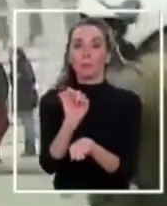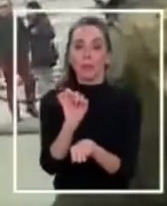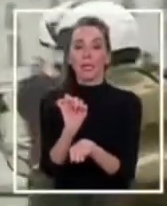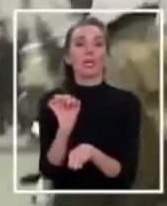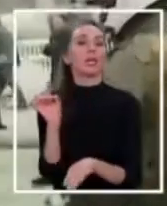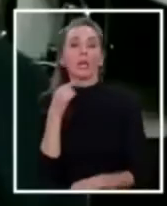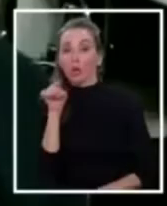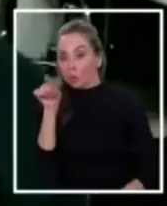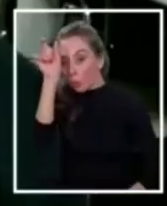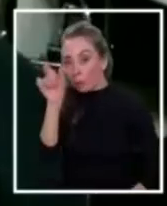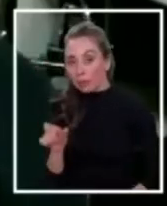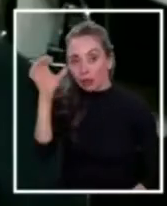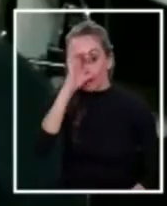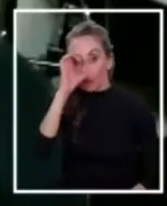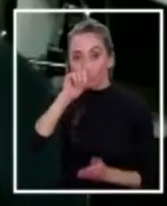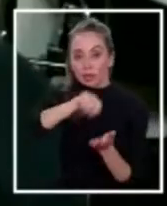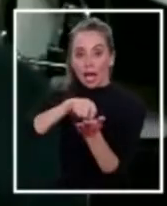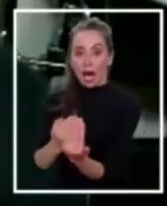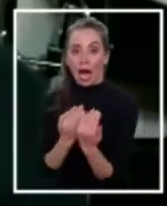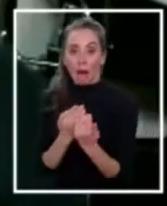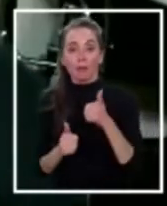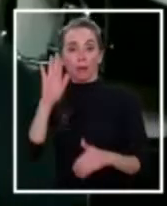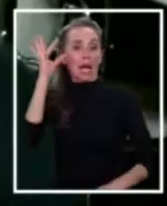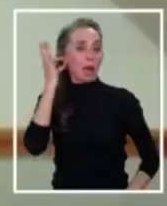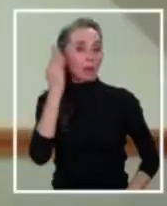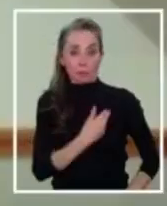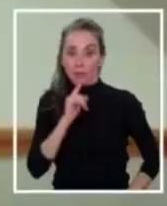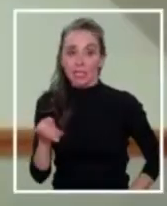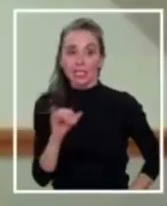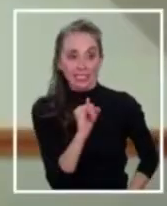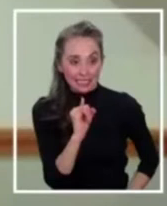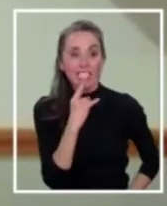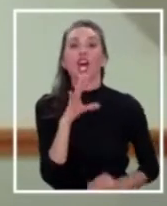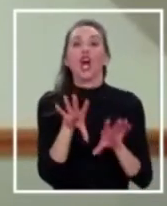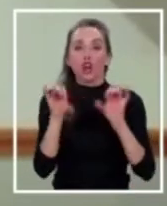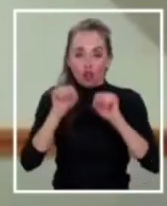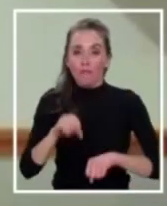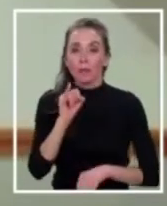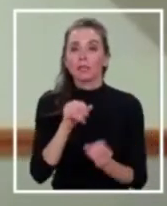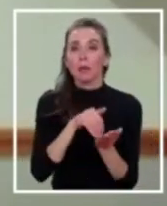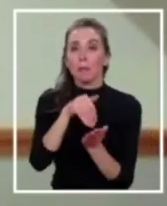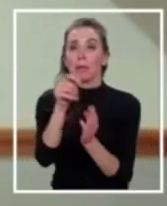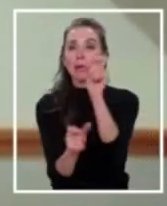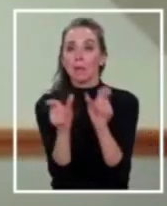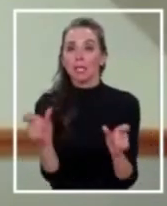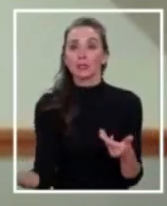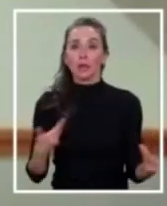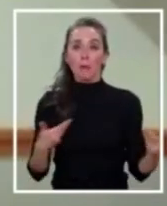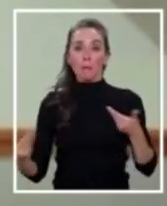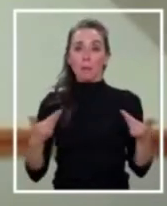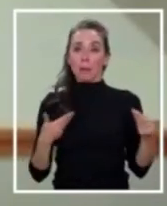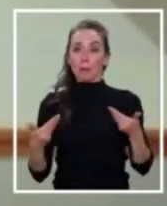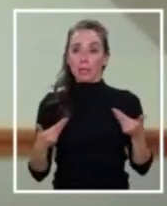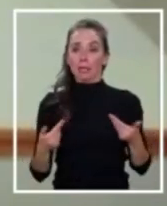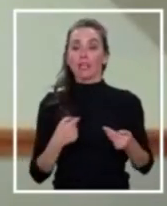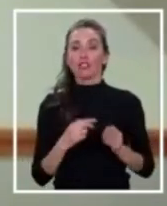¿Eres una de las personas que está buscando patrocinio para ser candidata presidencial? Sí, lo confirmo. Hay miles de personas que me han pedido que